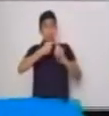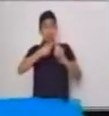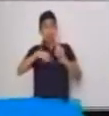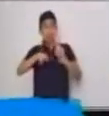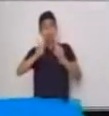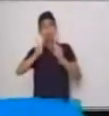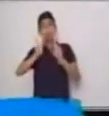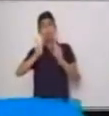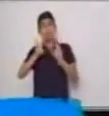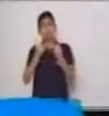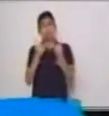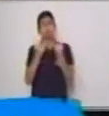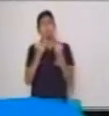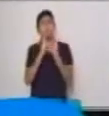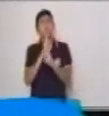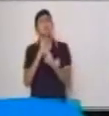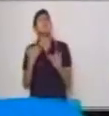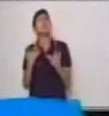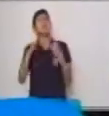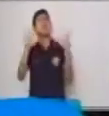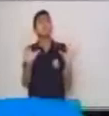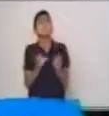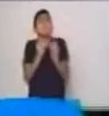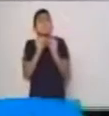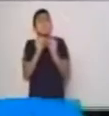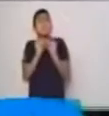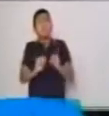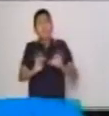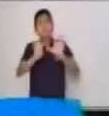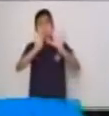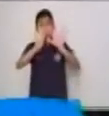Y el 9 nos queda así.